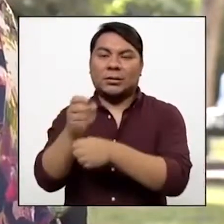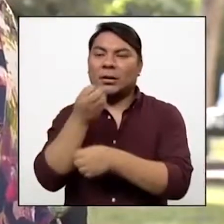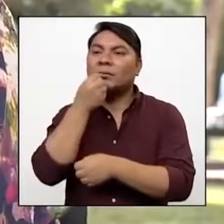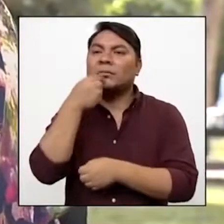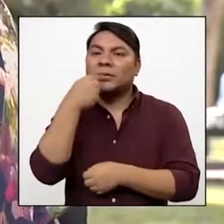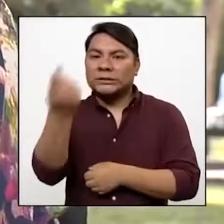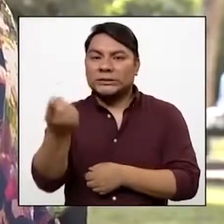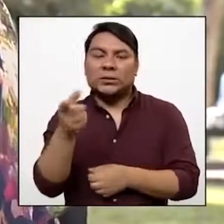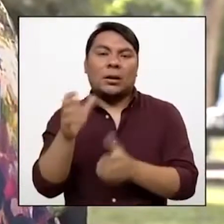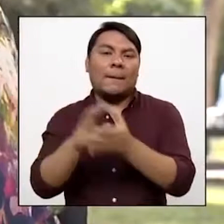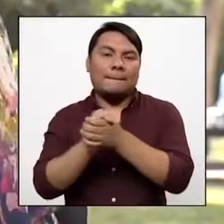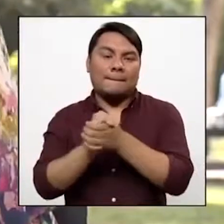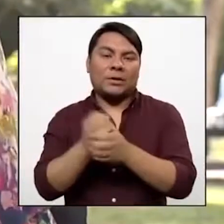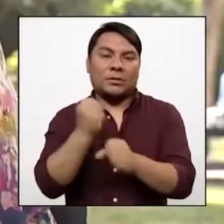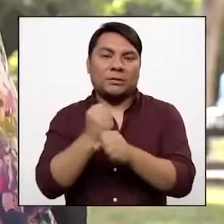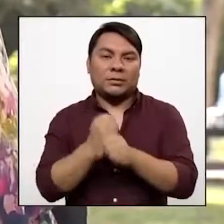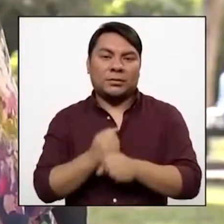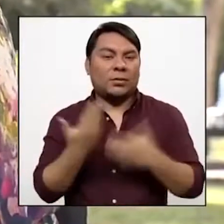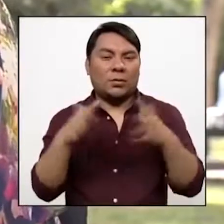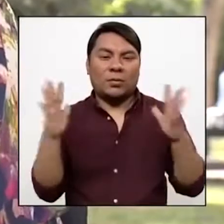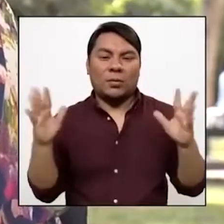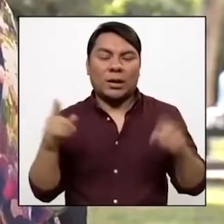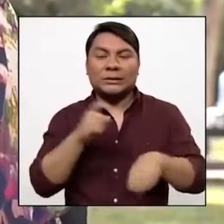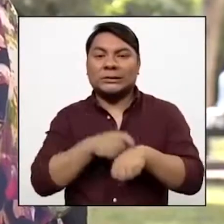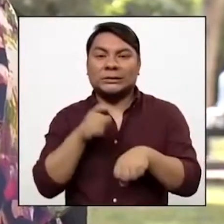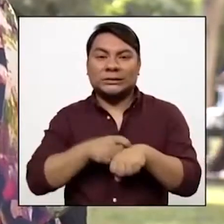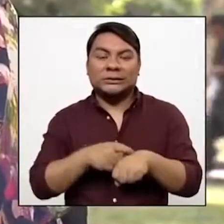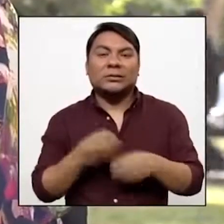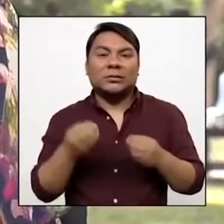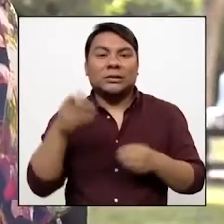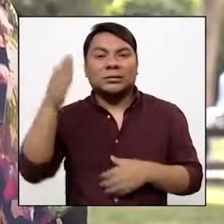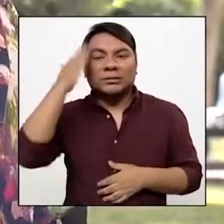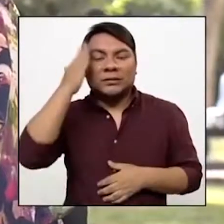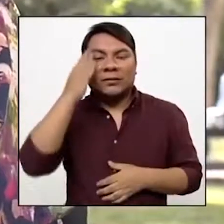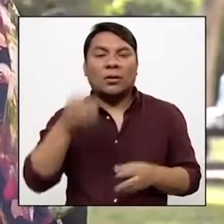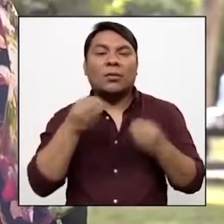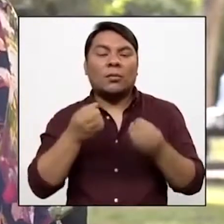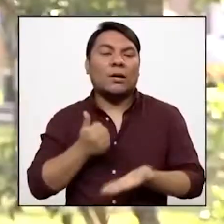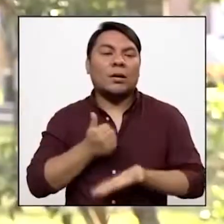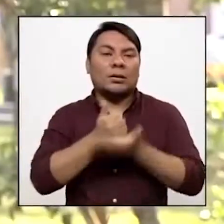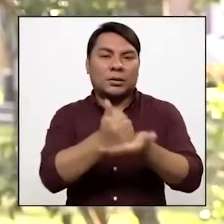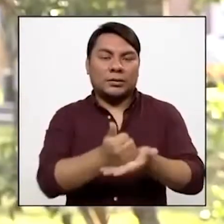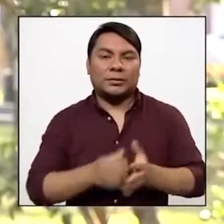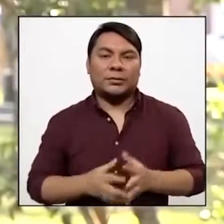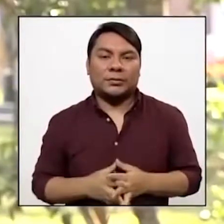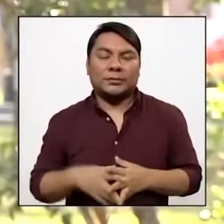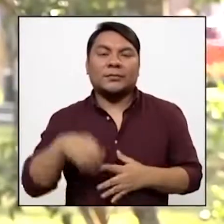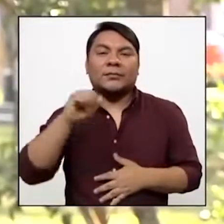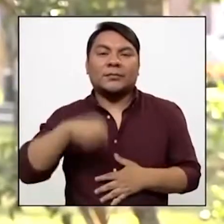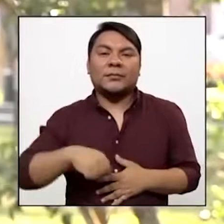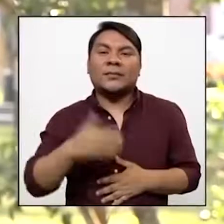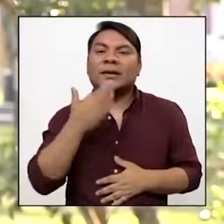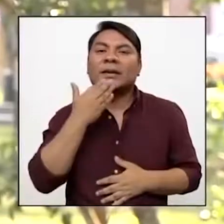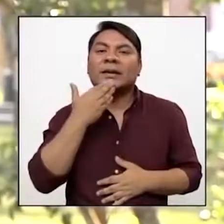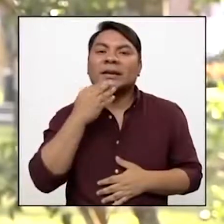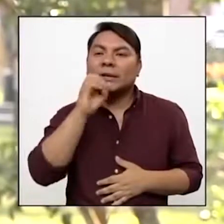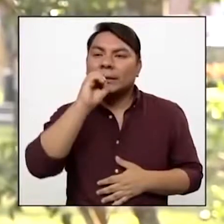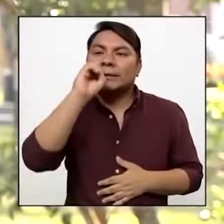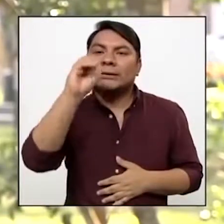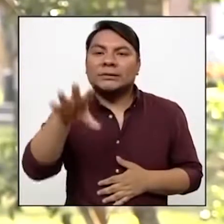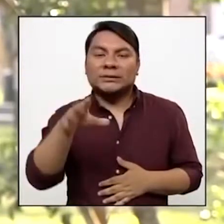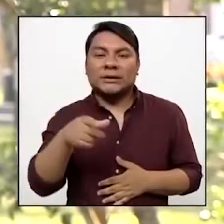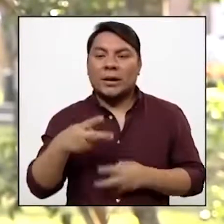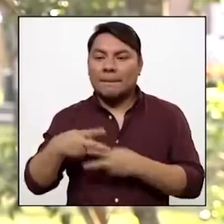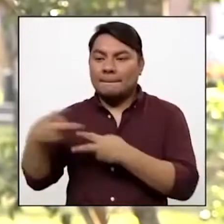a veces, sí, ¿no? En cualquier situación tienen que saber de verdad cómo ayudar a la persona con discapacidad. ¿Y quién se los va a decir a nuestros compañeros, a